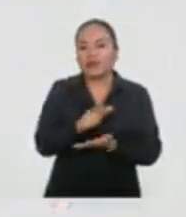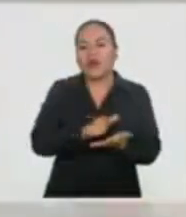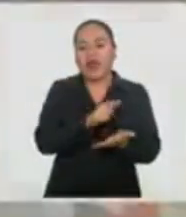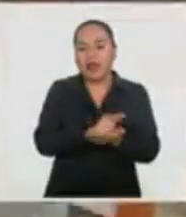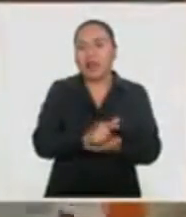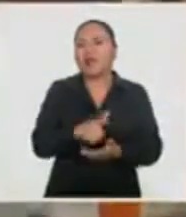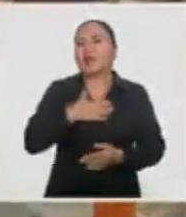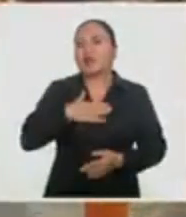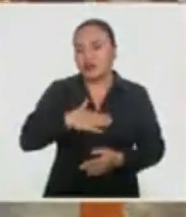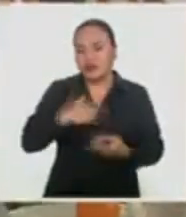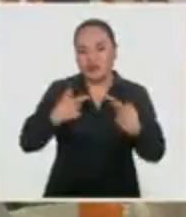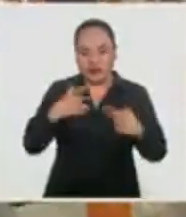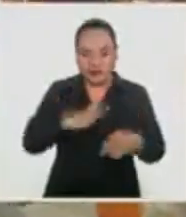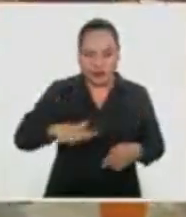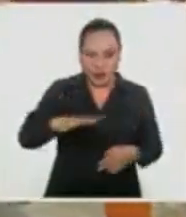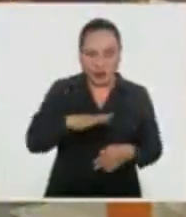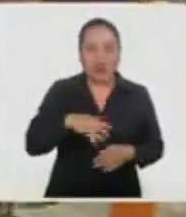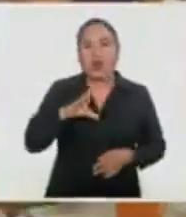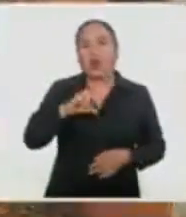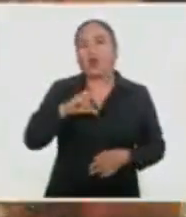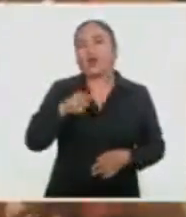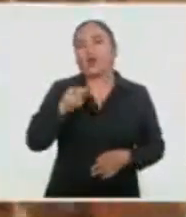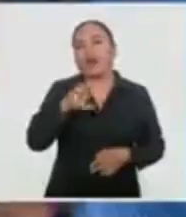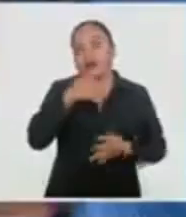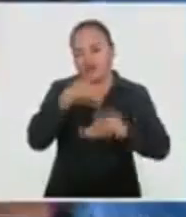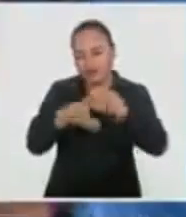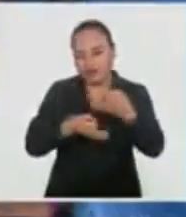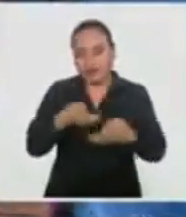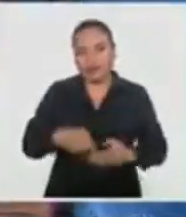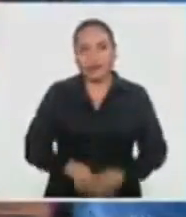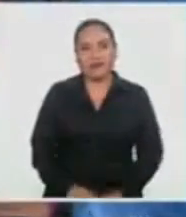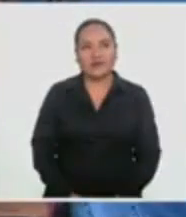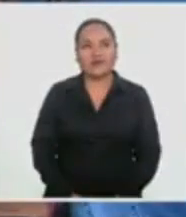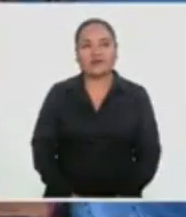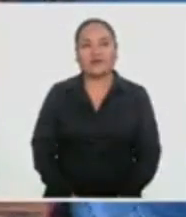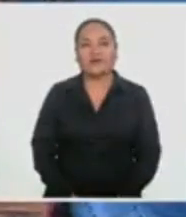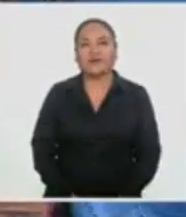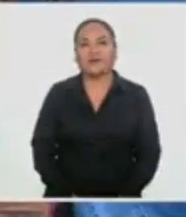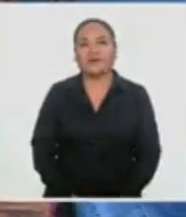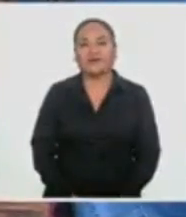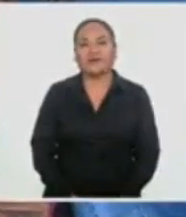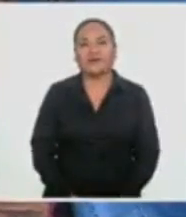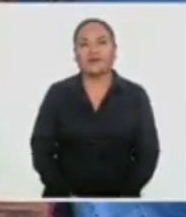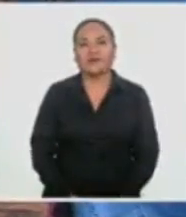social. Con imágenes de Raúl Chávez para Corte B Noticias, Samuel Hernández.